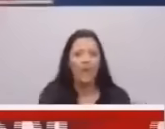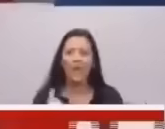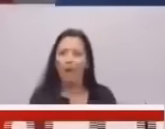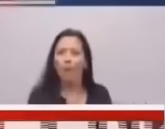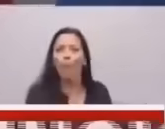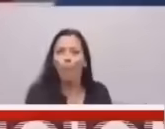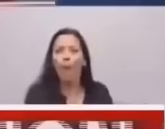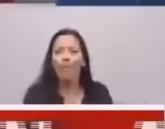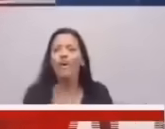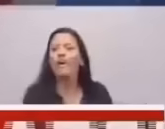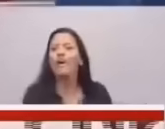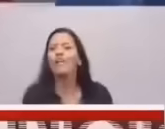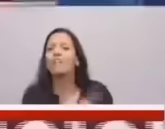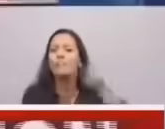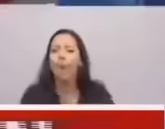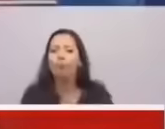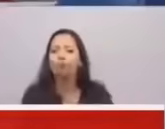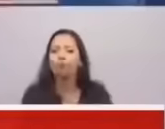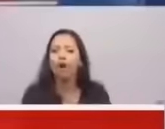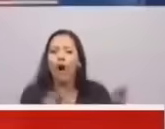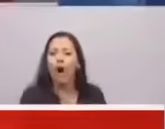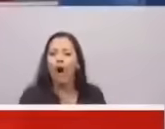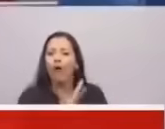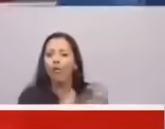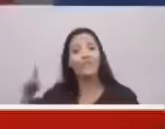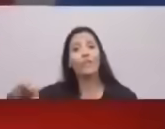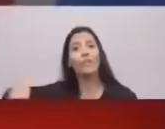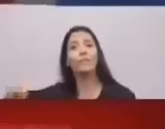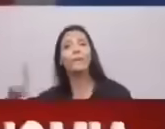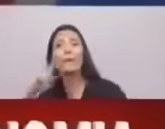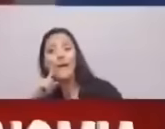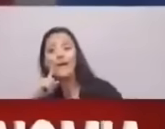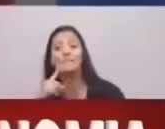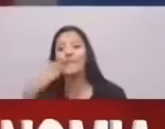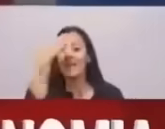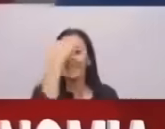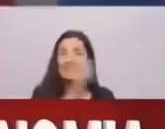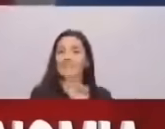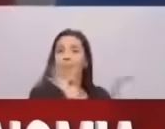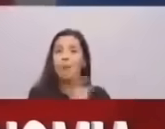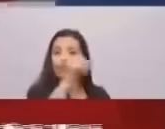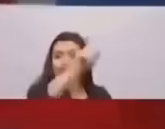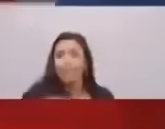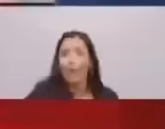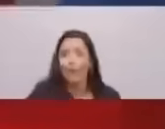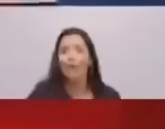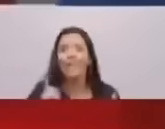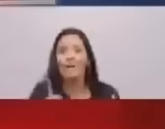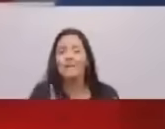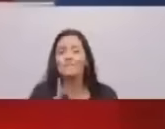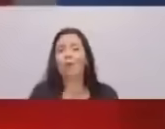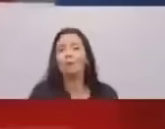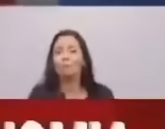ministro de economía toda la atención puesta en el ministro de economía Luis caputo qué es lo que va a suceder a partir de mañana